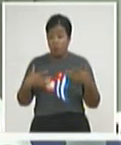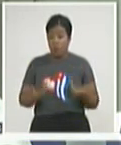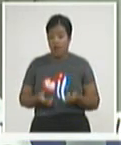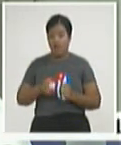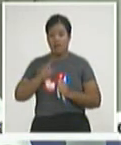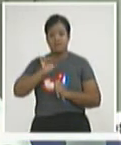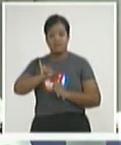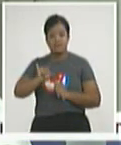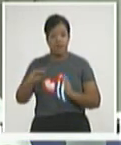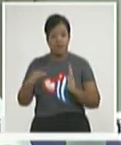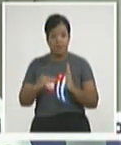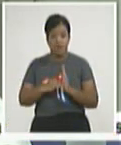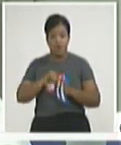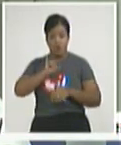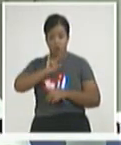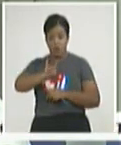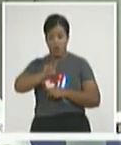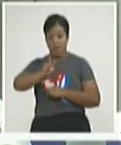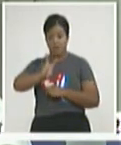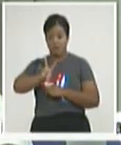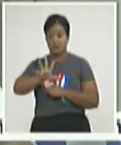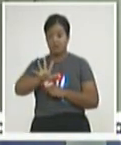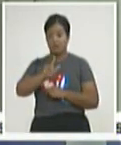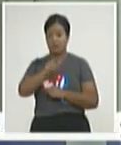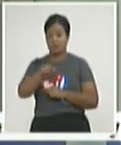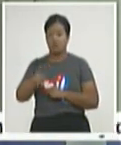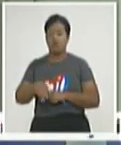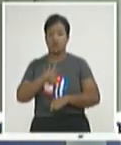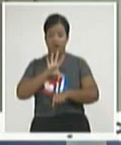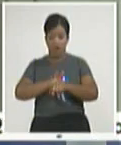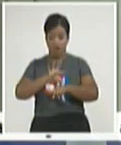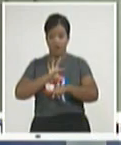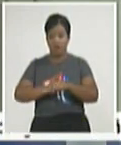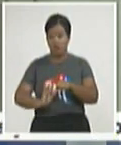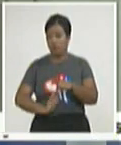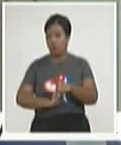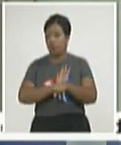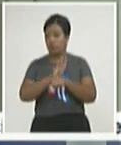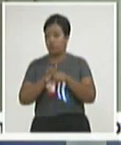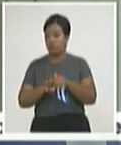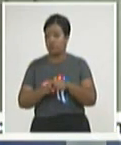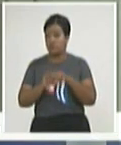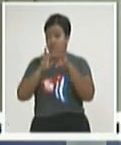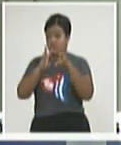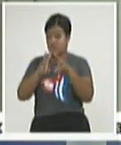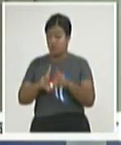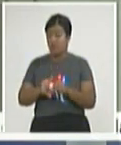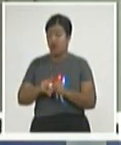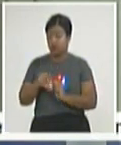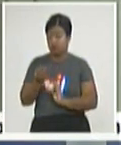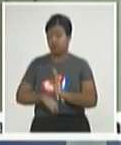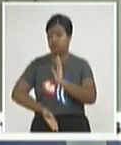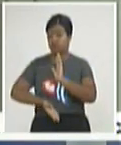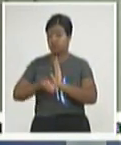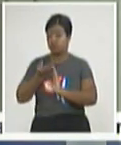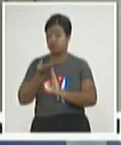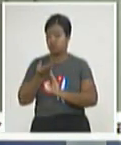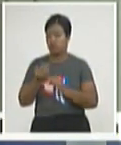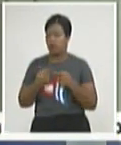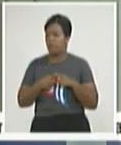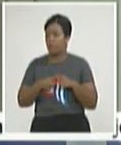6.935 personas con COVID-19. Es una cifra alta para Cuba, pero